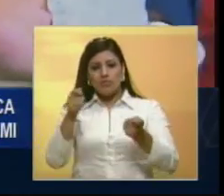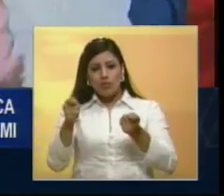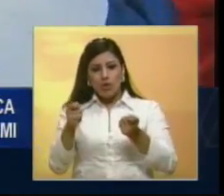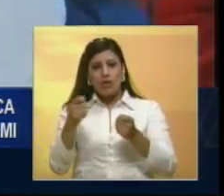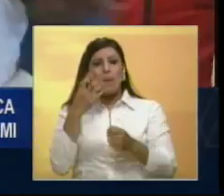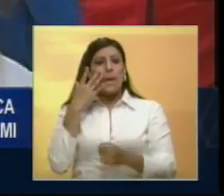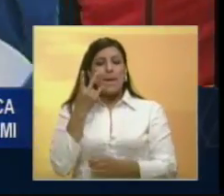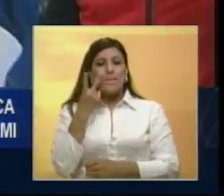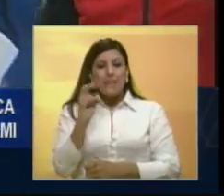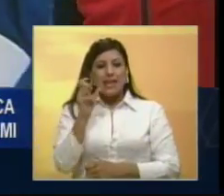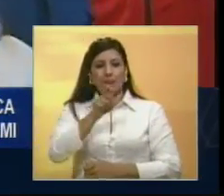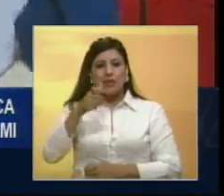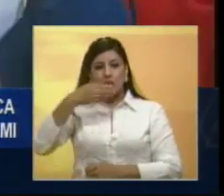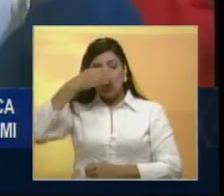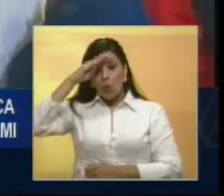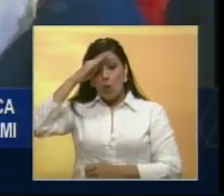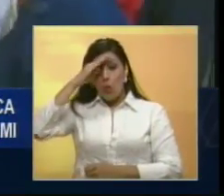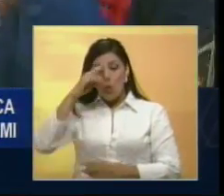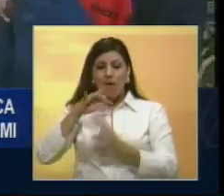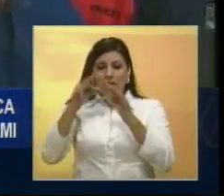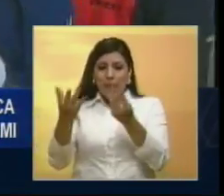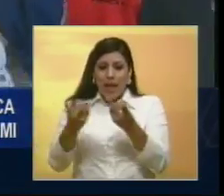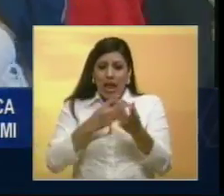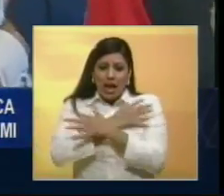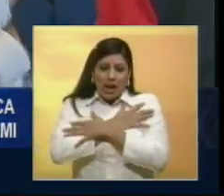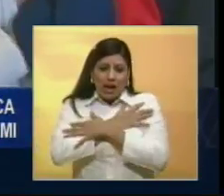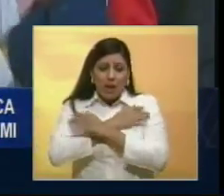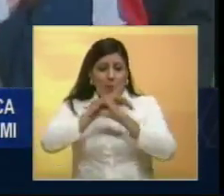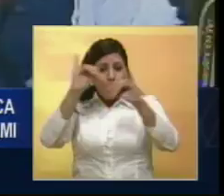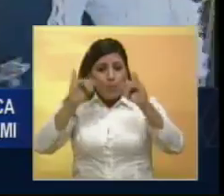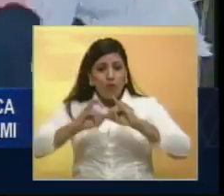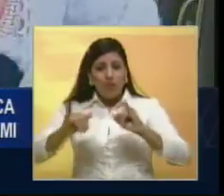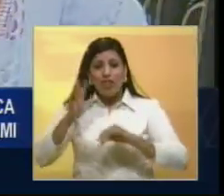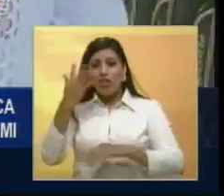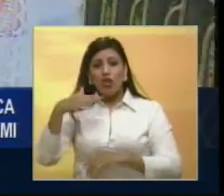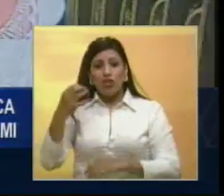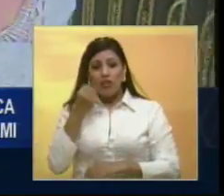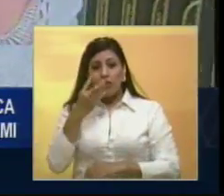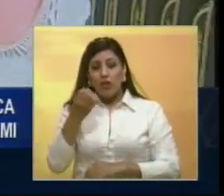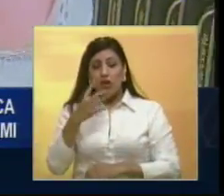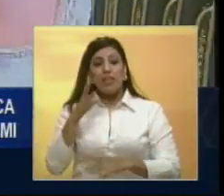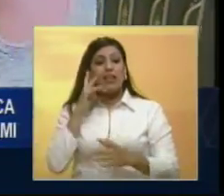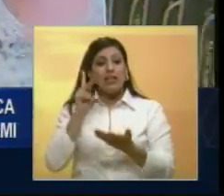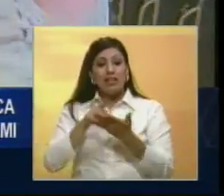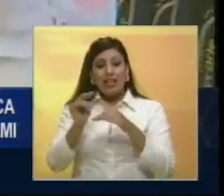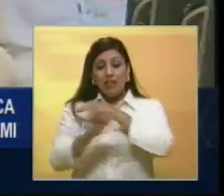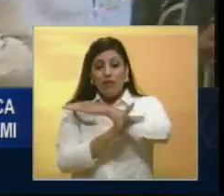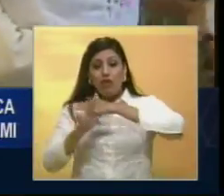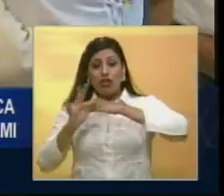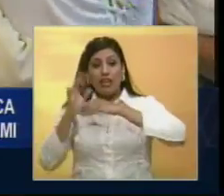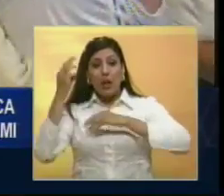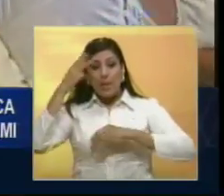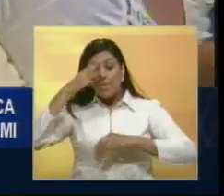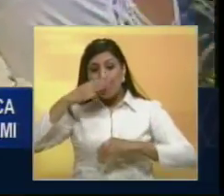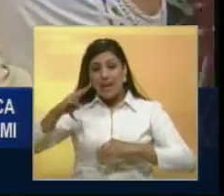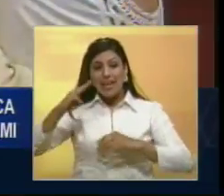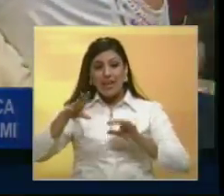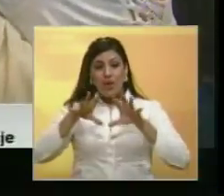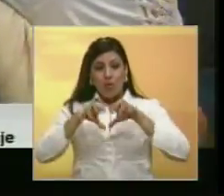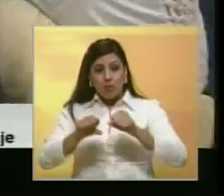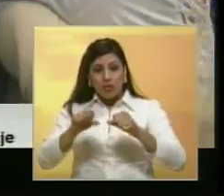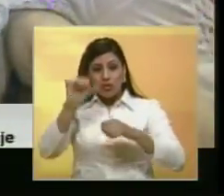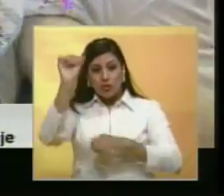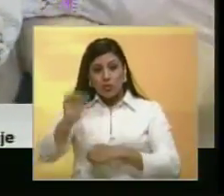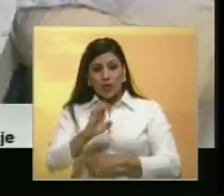una veintena de cubanos fue acogida por familiares residentes en Florida tras atravesar la frontera mexicana por el puesto de Laredo,